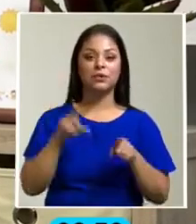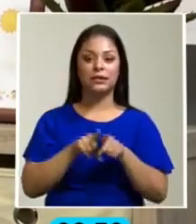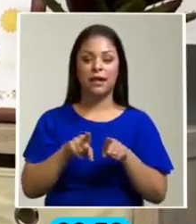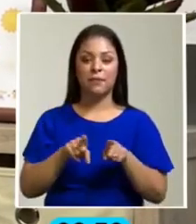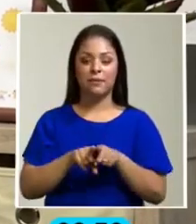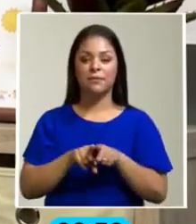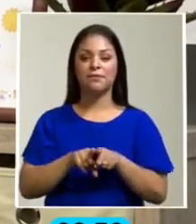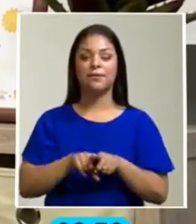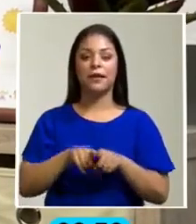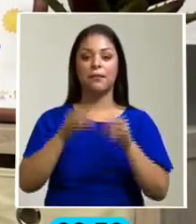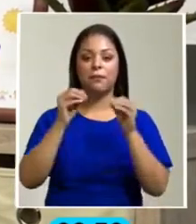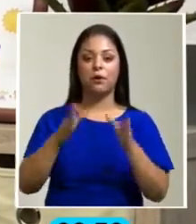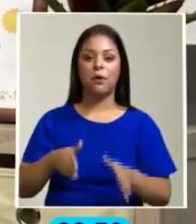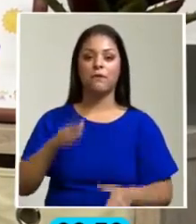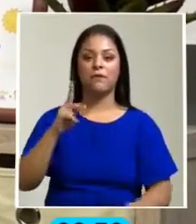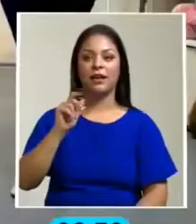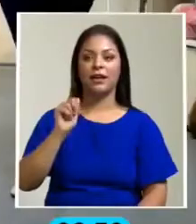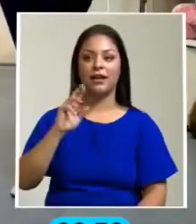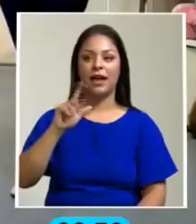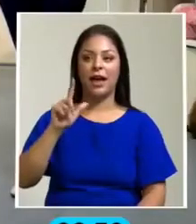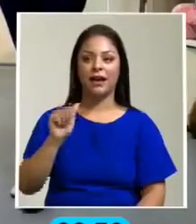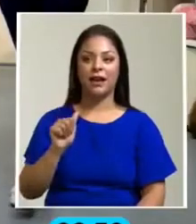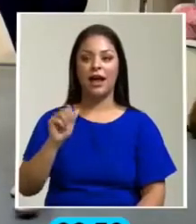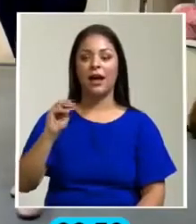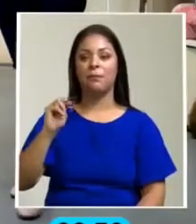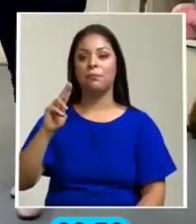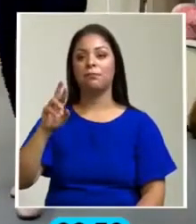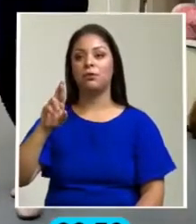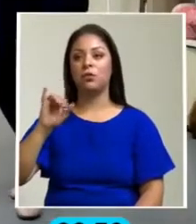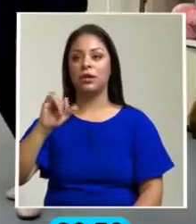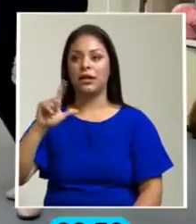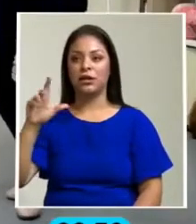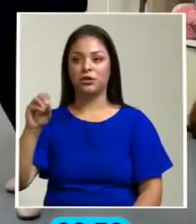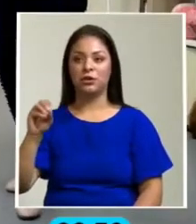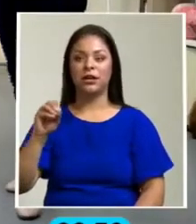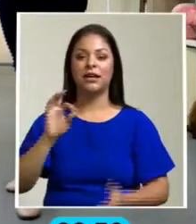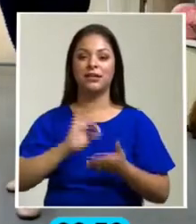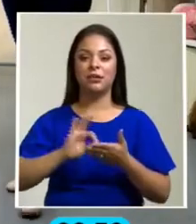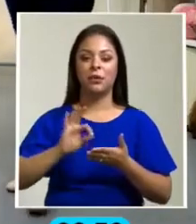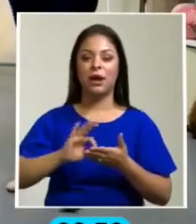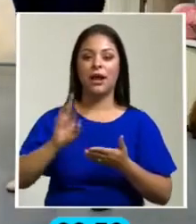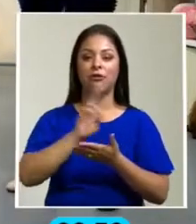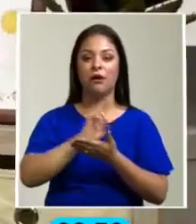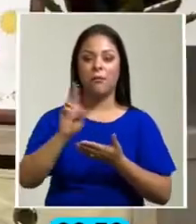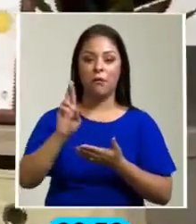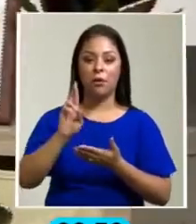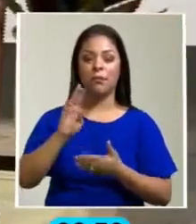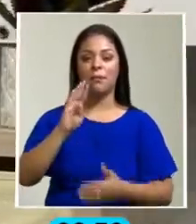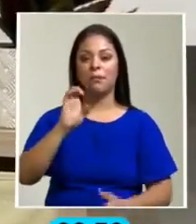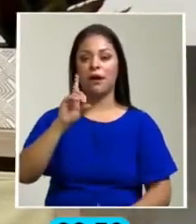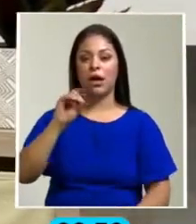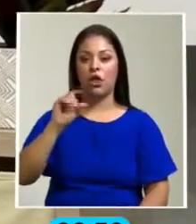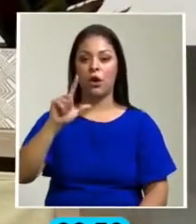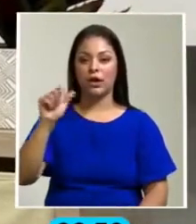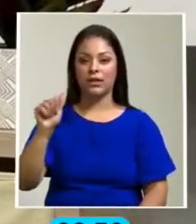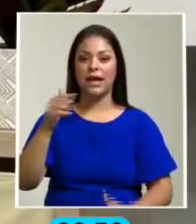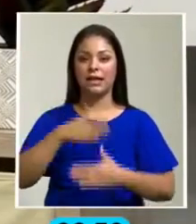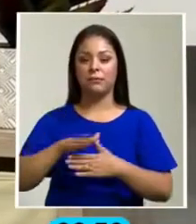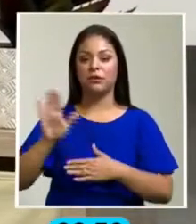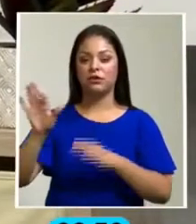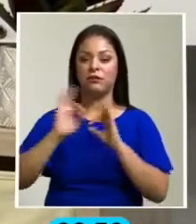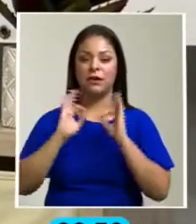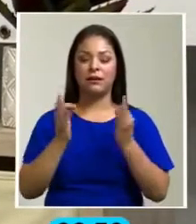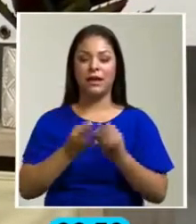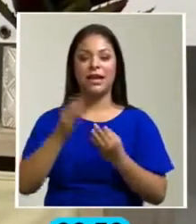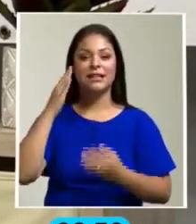a la niña Carla, Carla Murillo, de la Escuela Ramón Bedoya, de parte de su familia. Saludos para